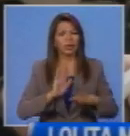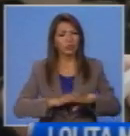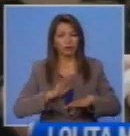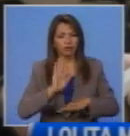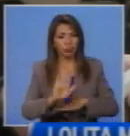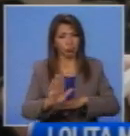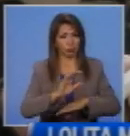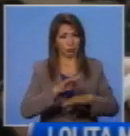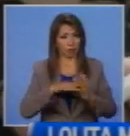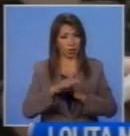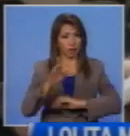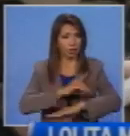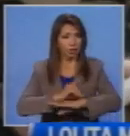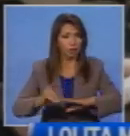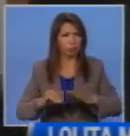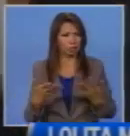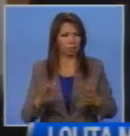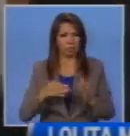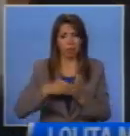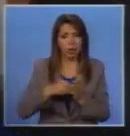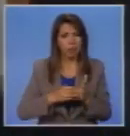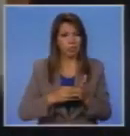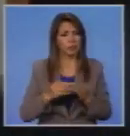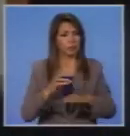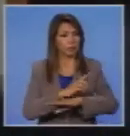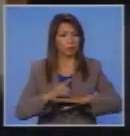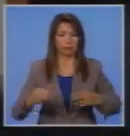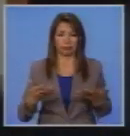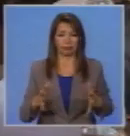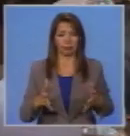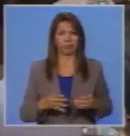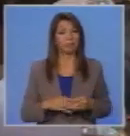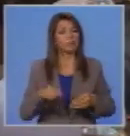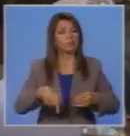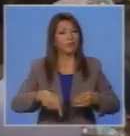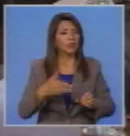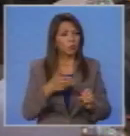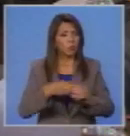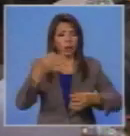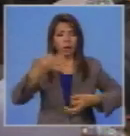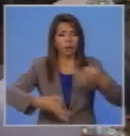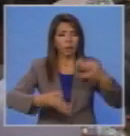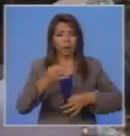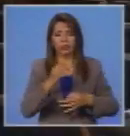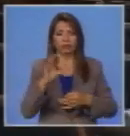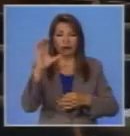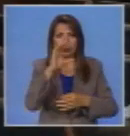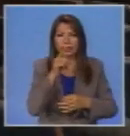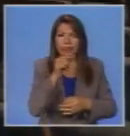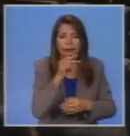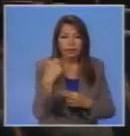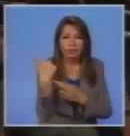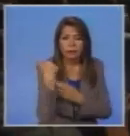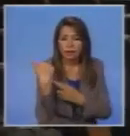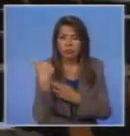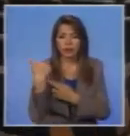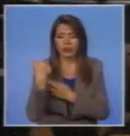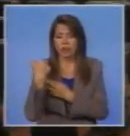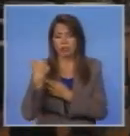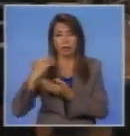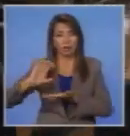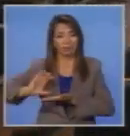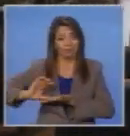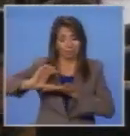del banco, no era miembro del directorio. Este juicio busca identificar y sancionar a los responsables de la entrega de un crédito